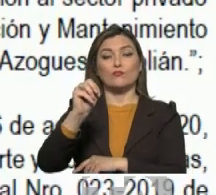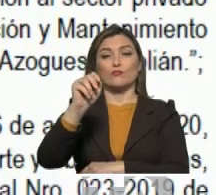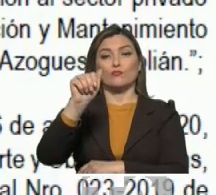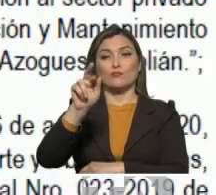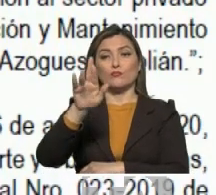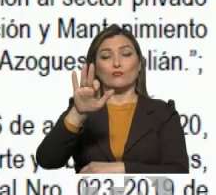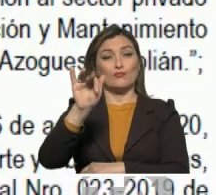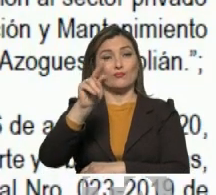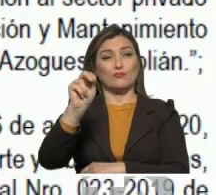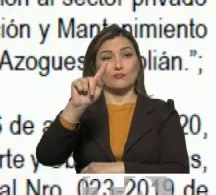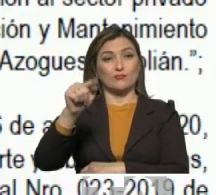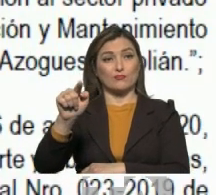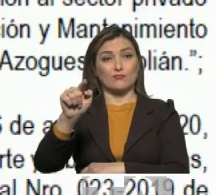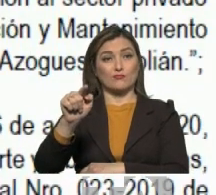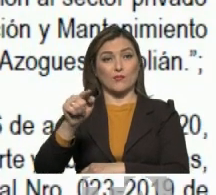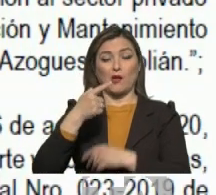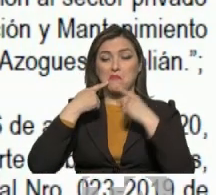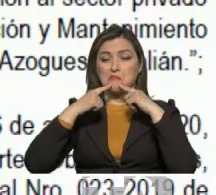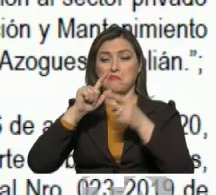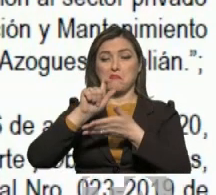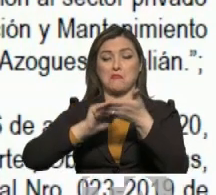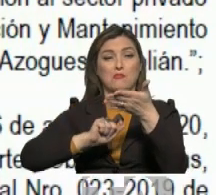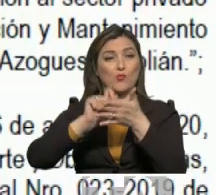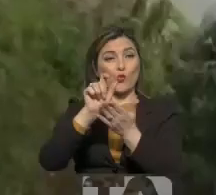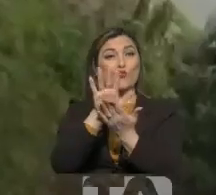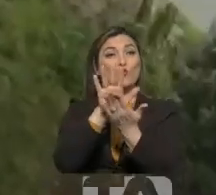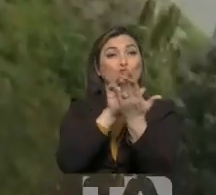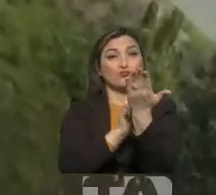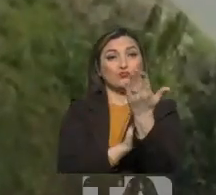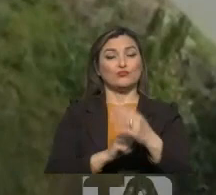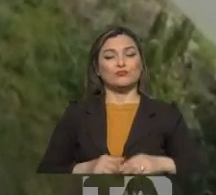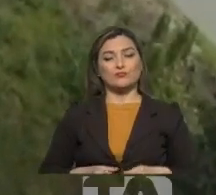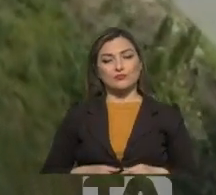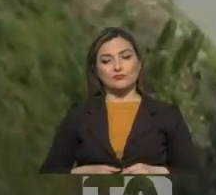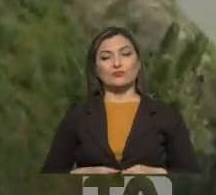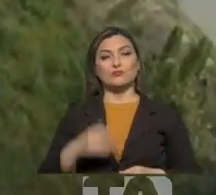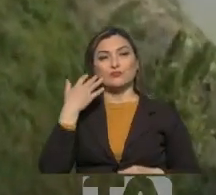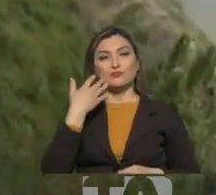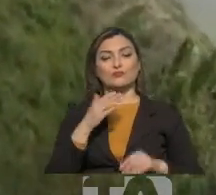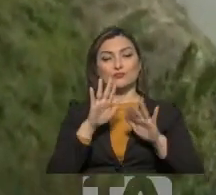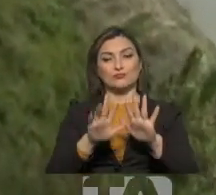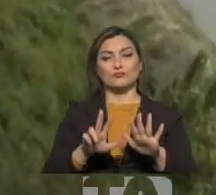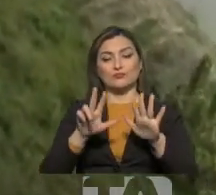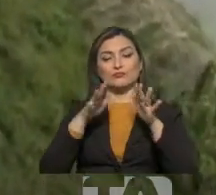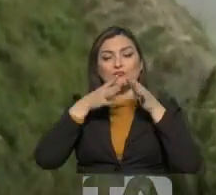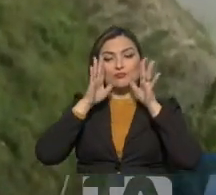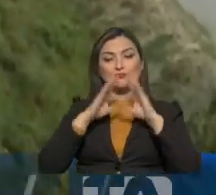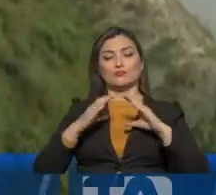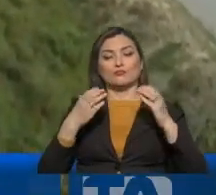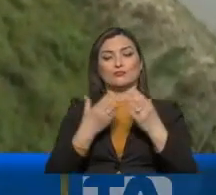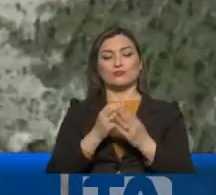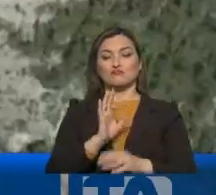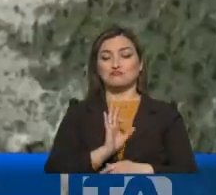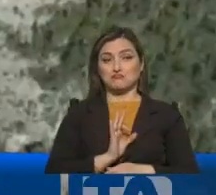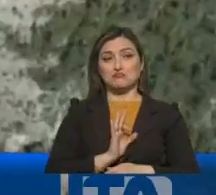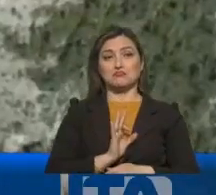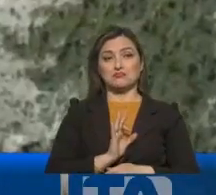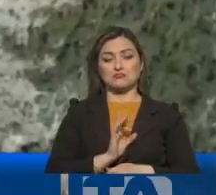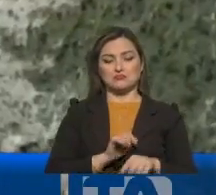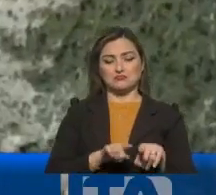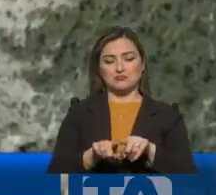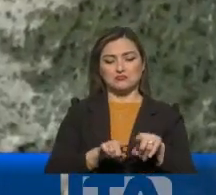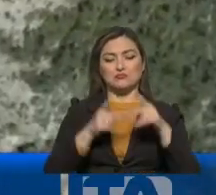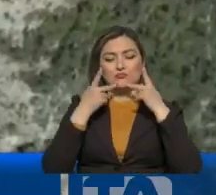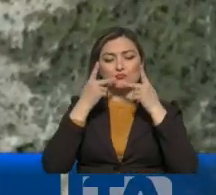resolvió declarar la viabilidad y aprobó el proyecto el 18 de diciembre la comisión técnica dejó constancia que a través de un concurso